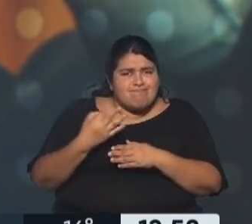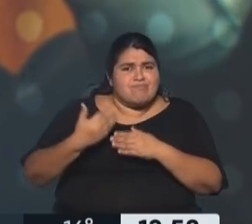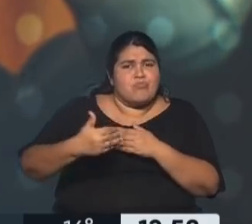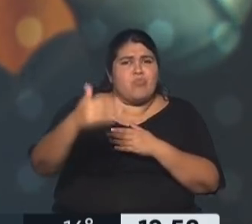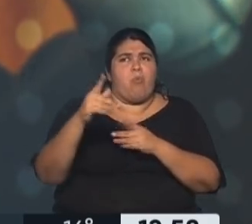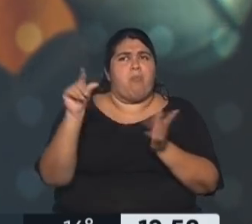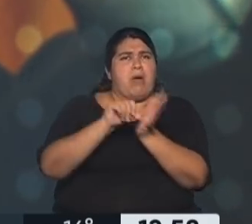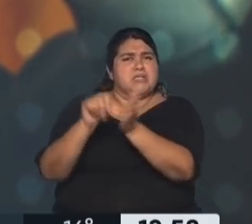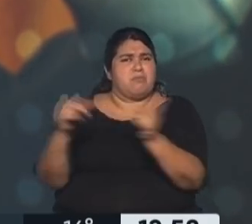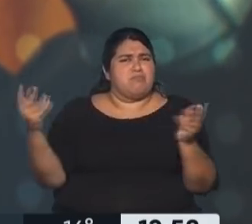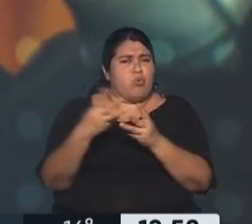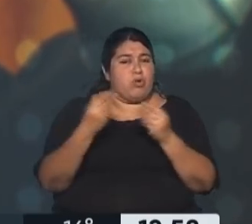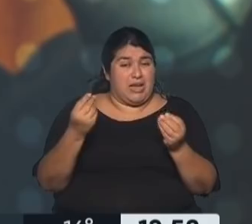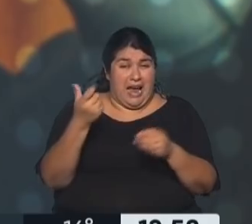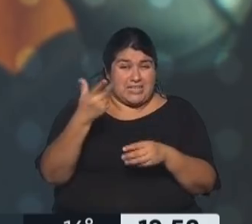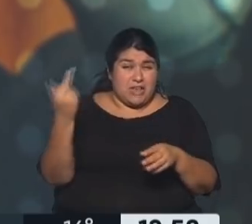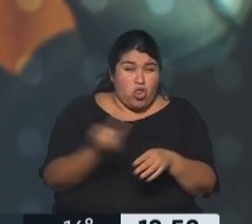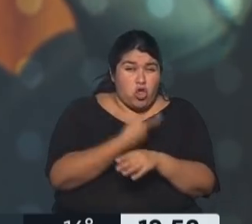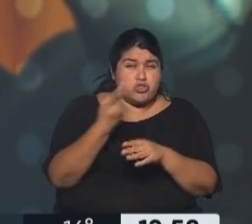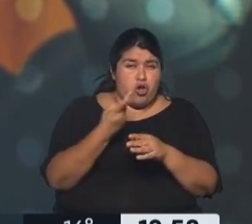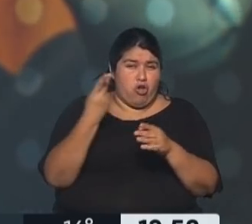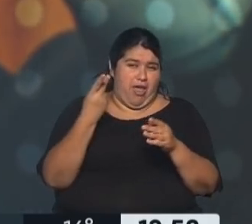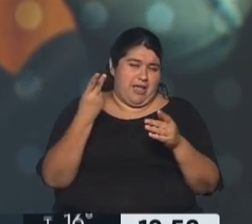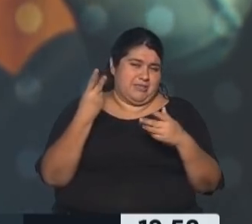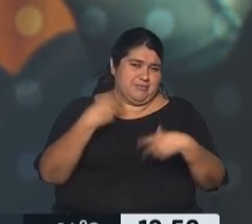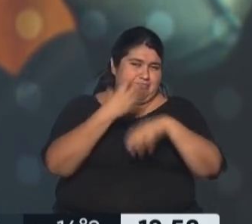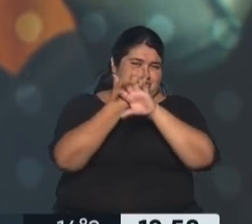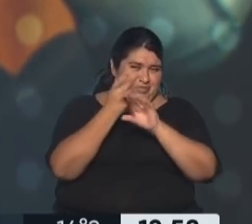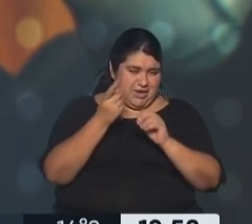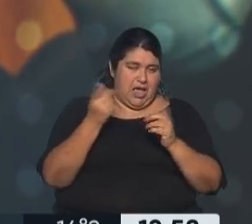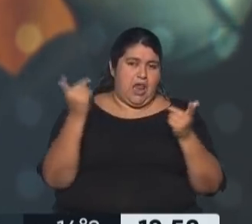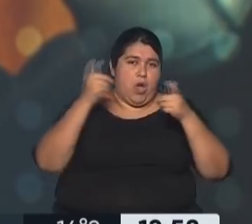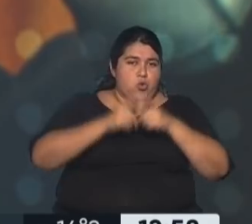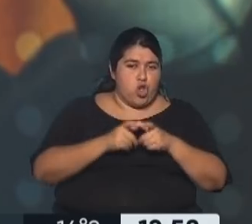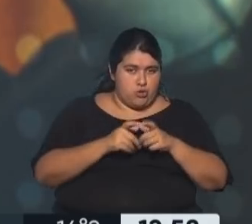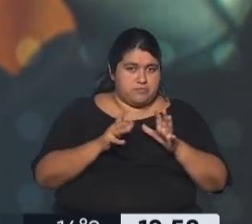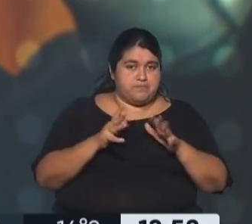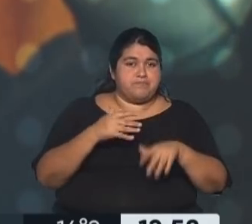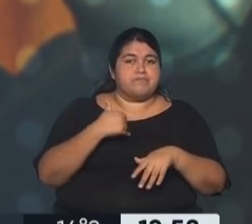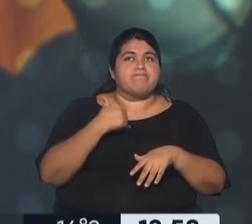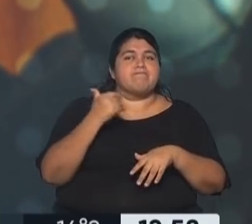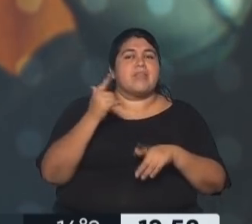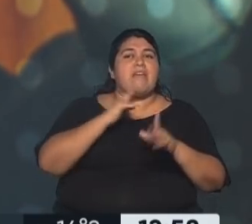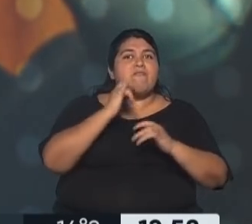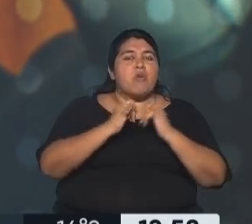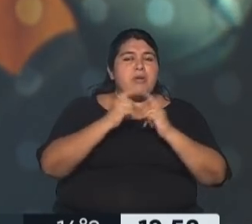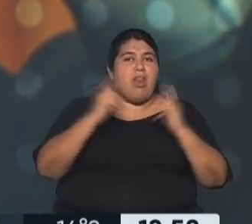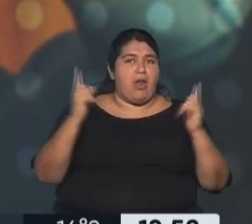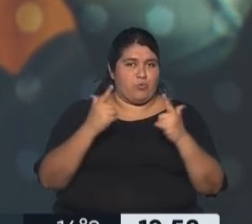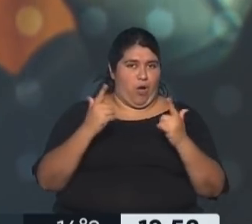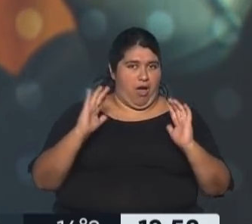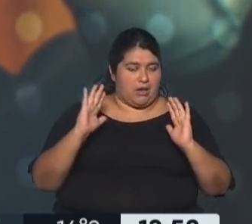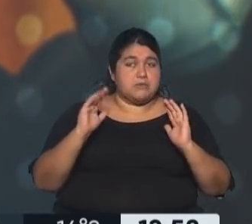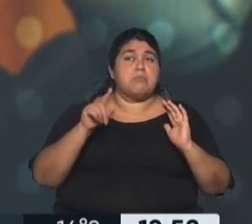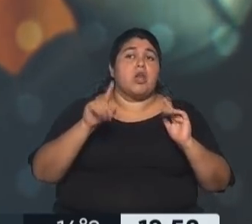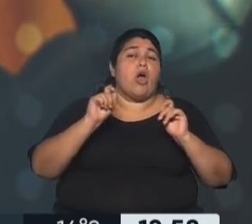bélico. Casi 2 horas de reunión, como lo planteabas, Pablo, que, bueno, no se sabe demasiado, pero sí, por supuesto, esta